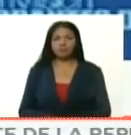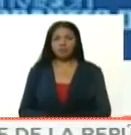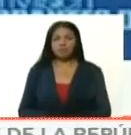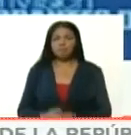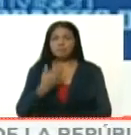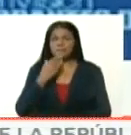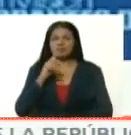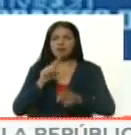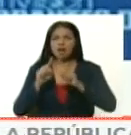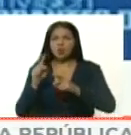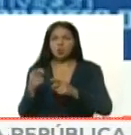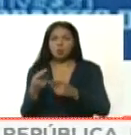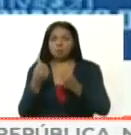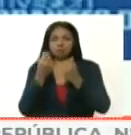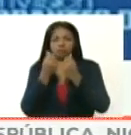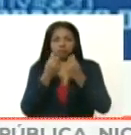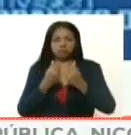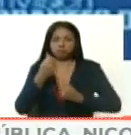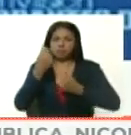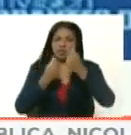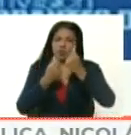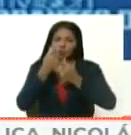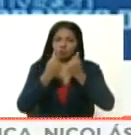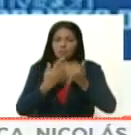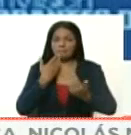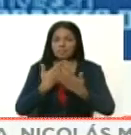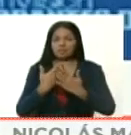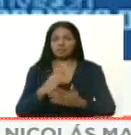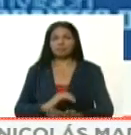solicitan algunos recursos muy importantes.